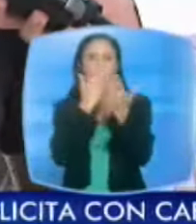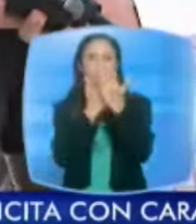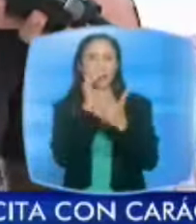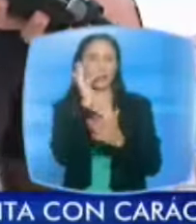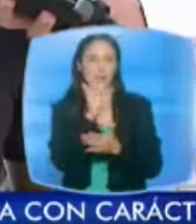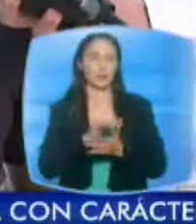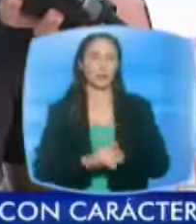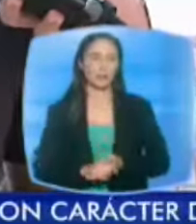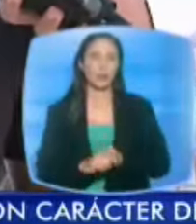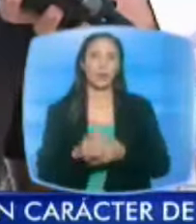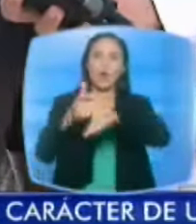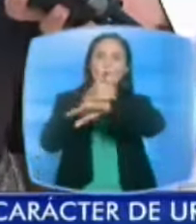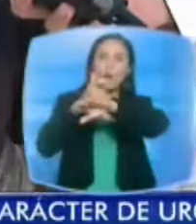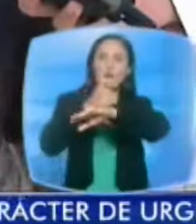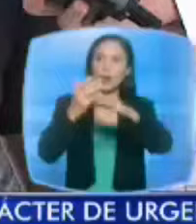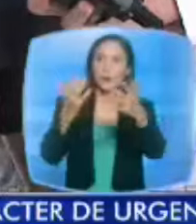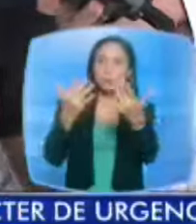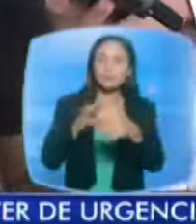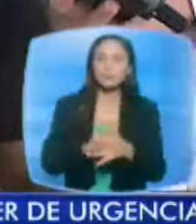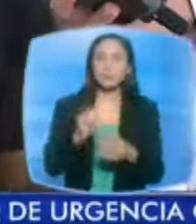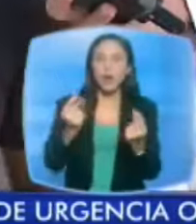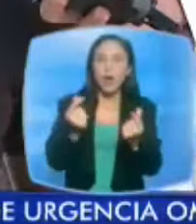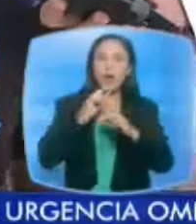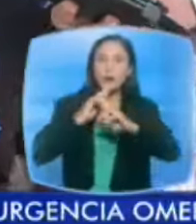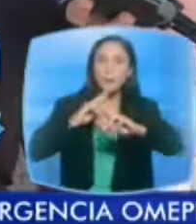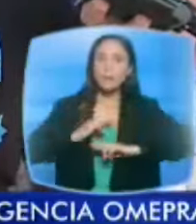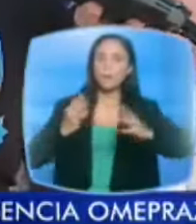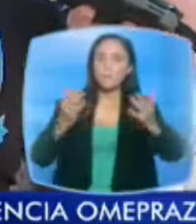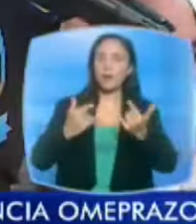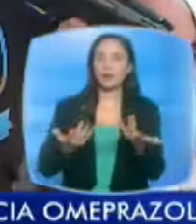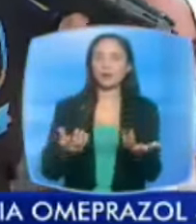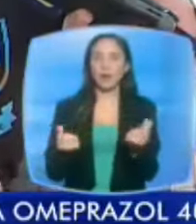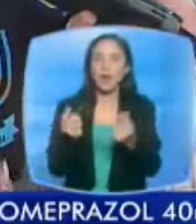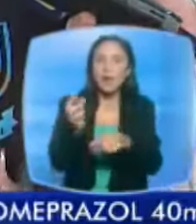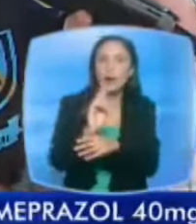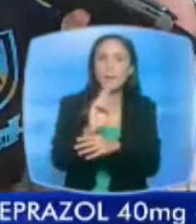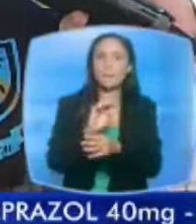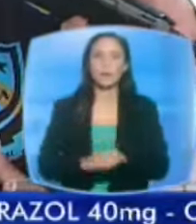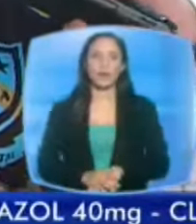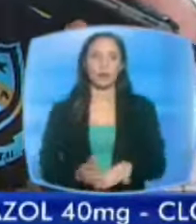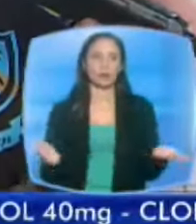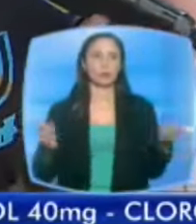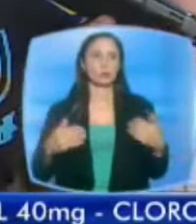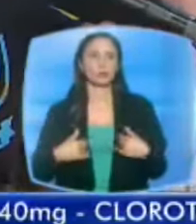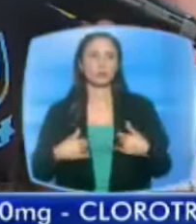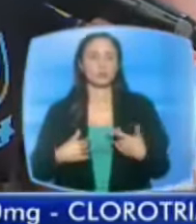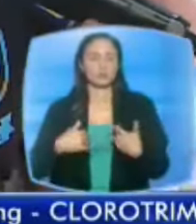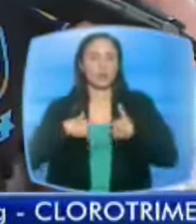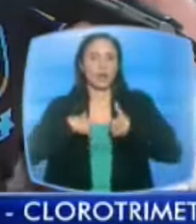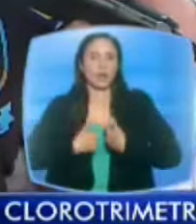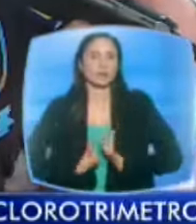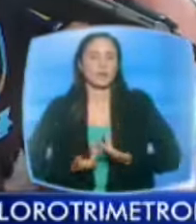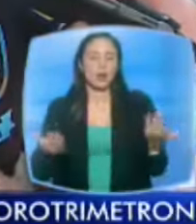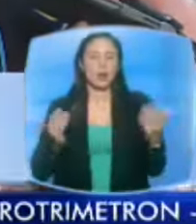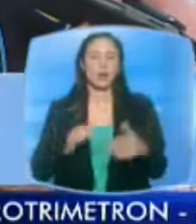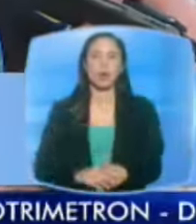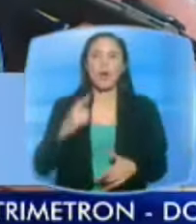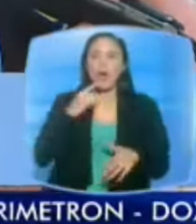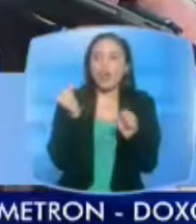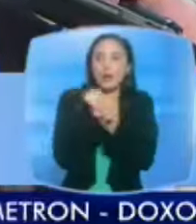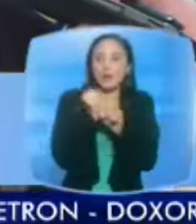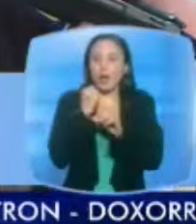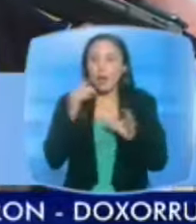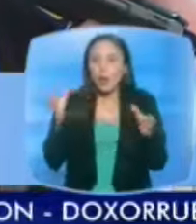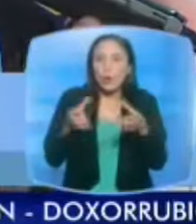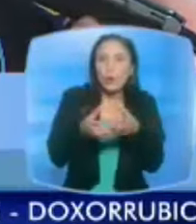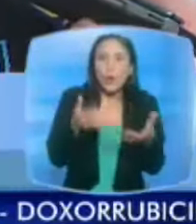Ejecutivo Nacional, tome cartas en el asunto, ya esto no se aguanta, los trabajadores